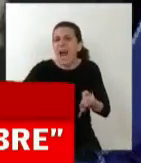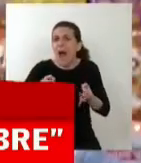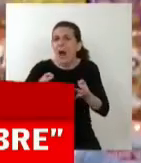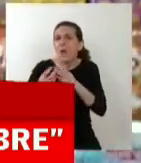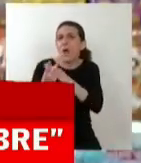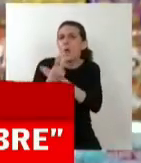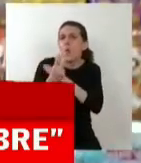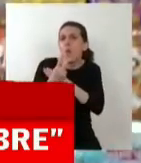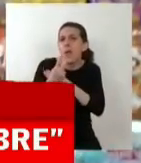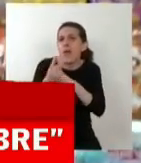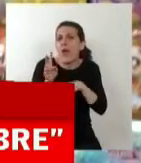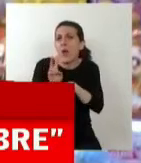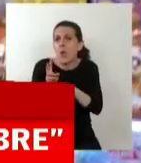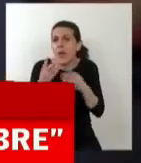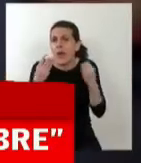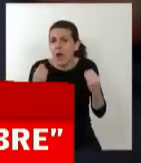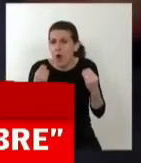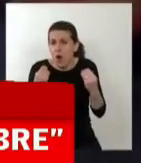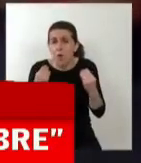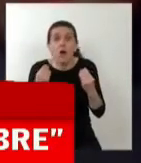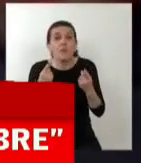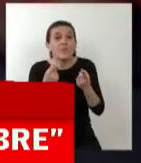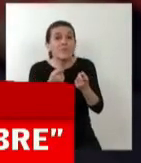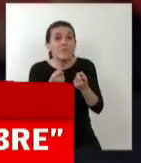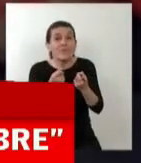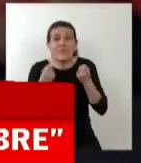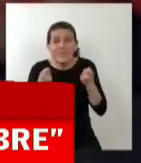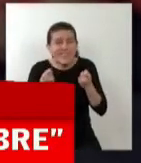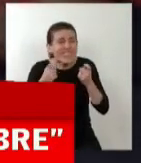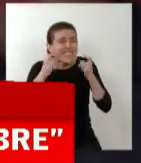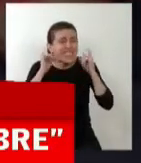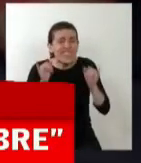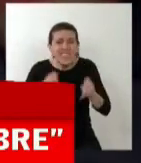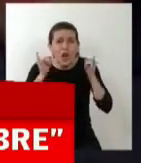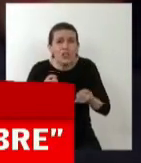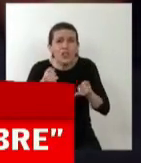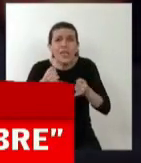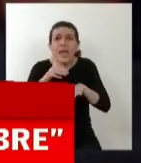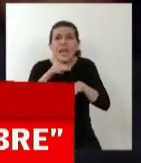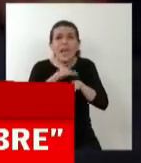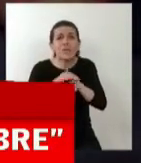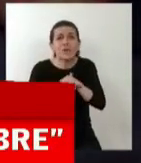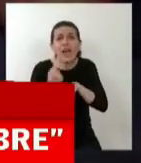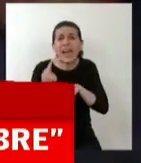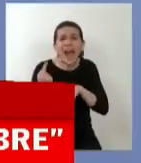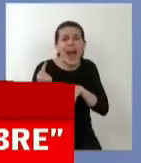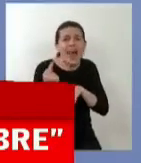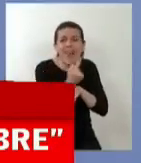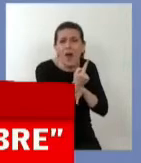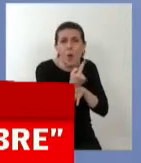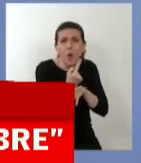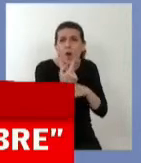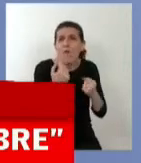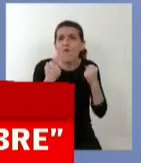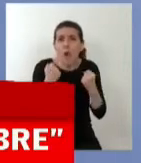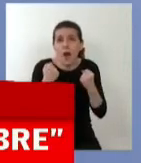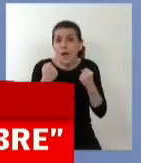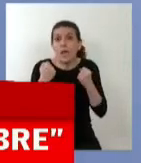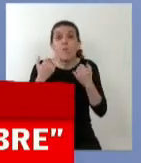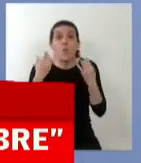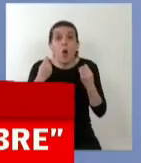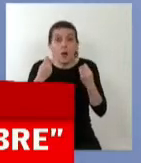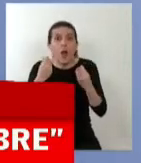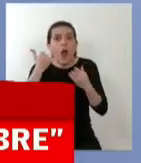prevención. Es más necesaria que nunca la responsabilidad personal, que tiene impacto colectivo para